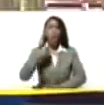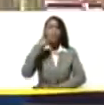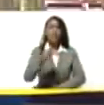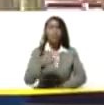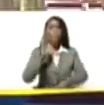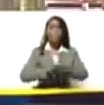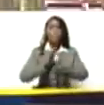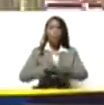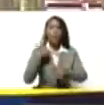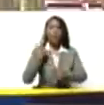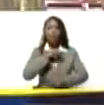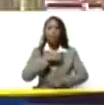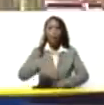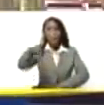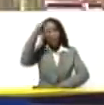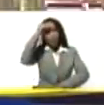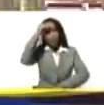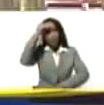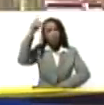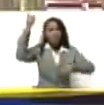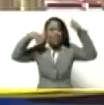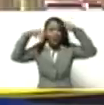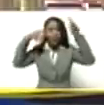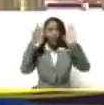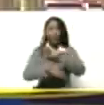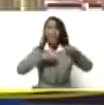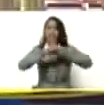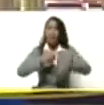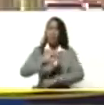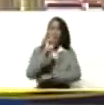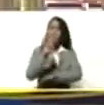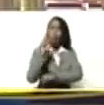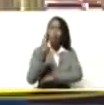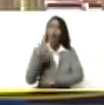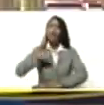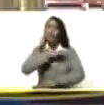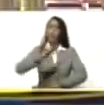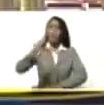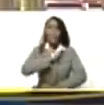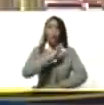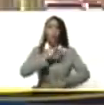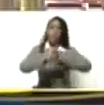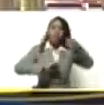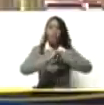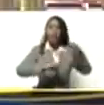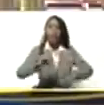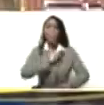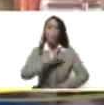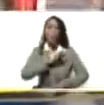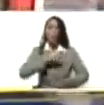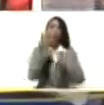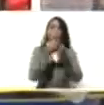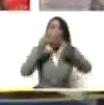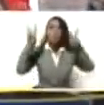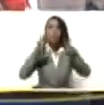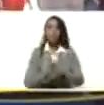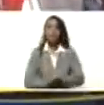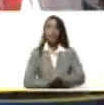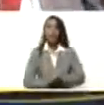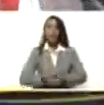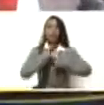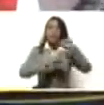porque lo aprendimos de hugo chávez el siglo 21 es nuestro siglo es el siglo de la paz es el